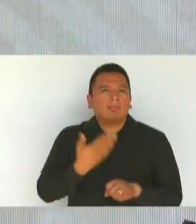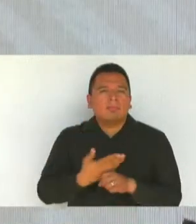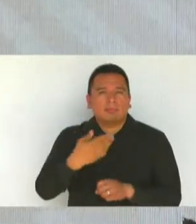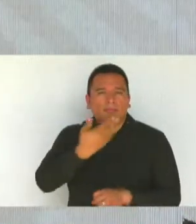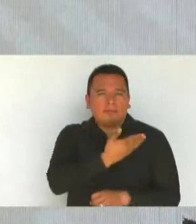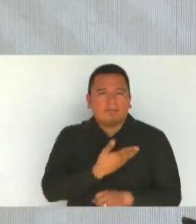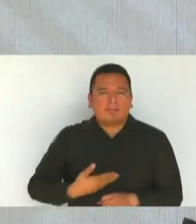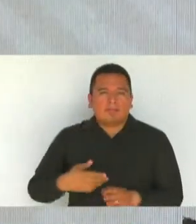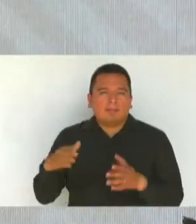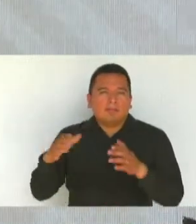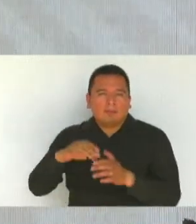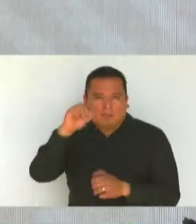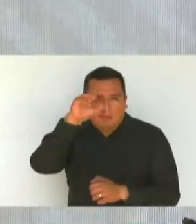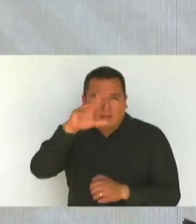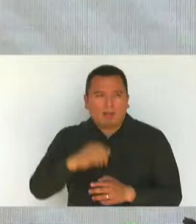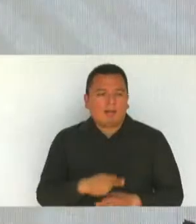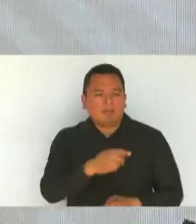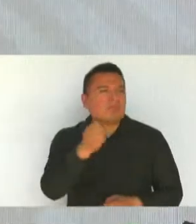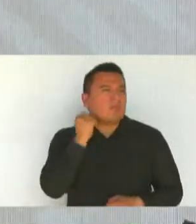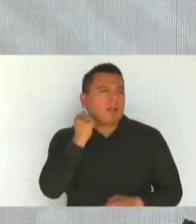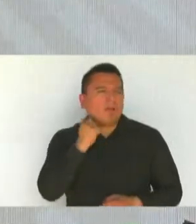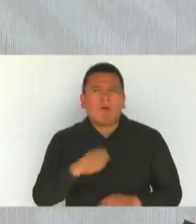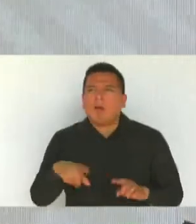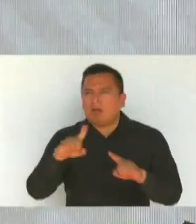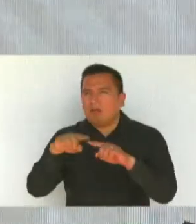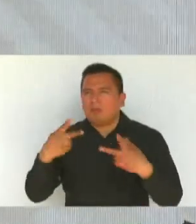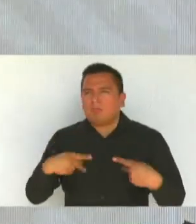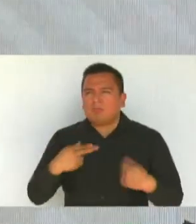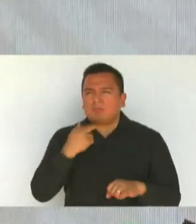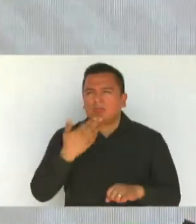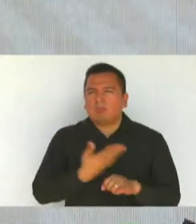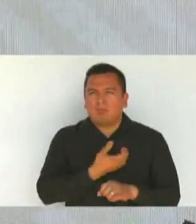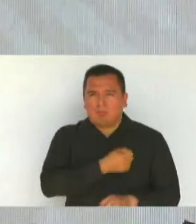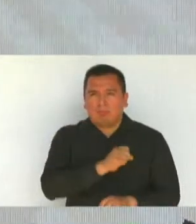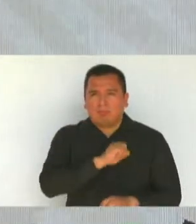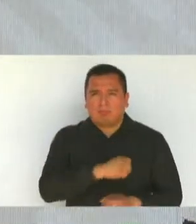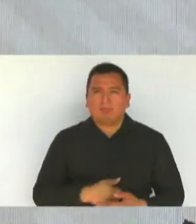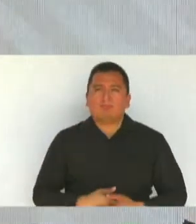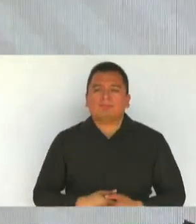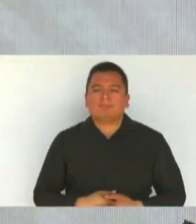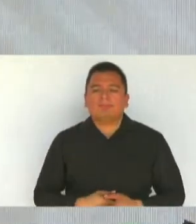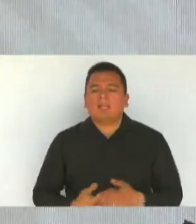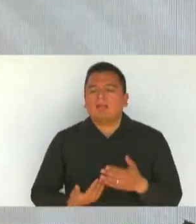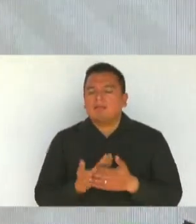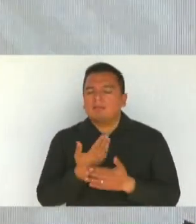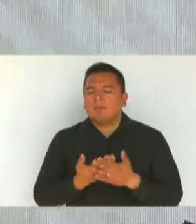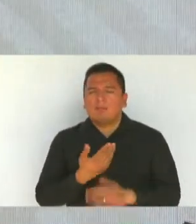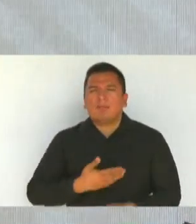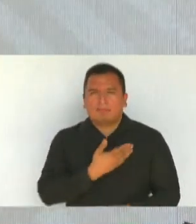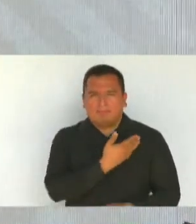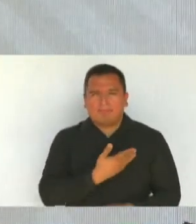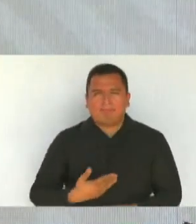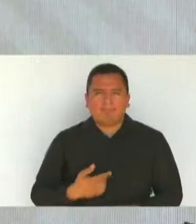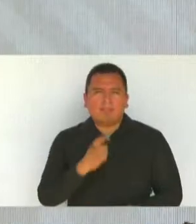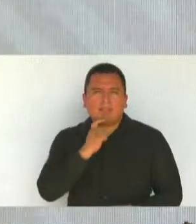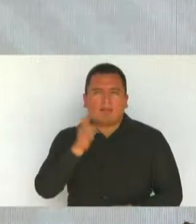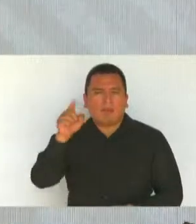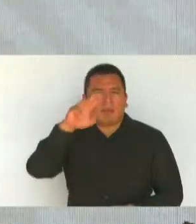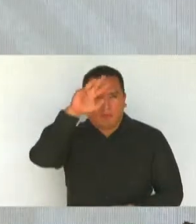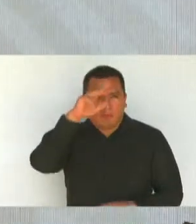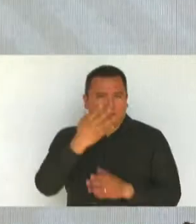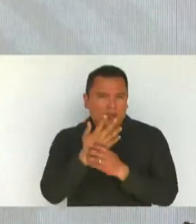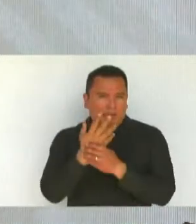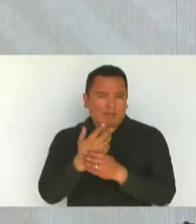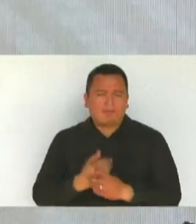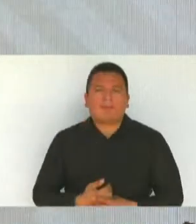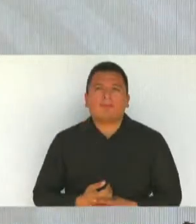todos los amigos de salud que también se encuentran aquí. Esta mañana el presidente de la República decía en Monterrey que a él le gustaba